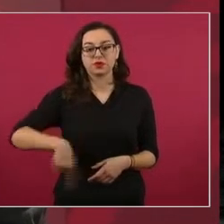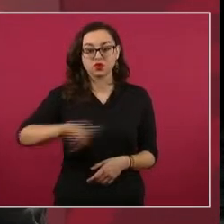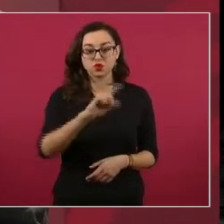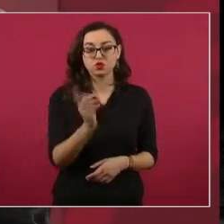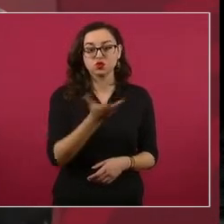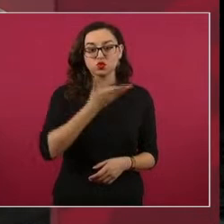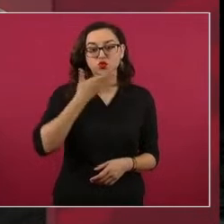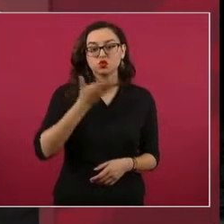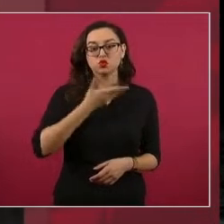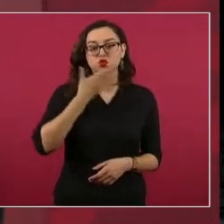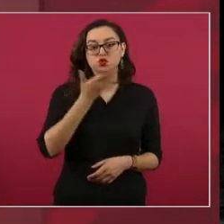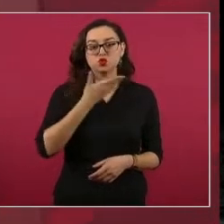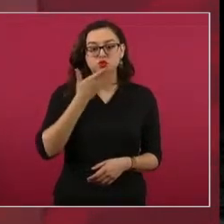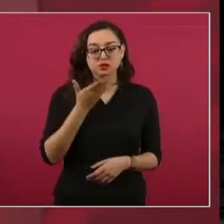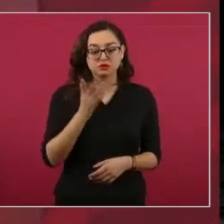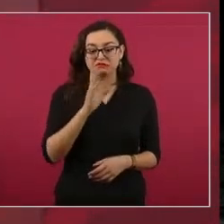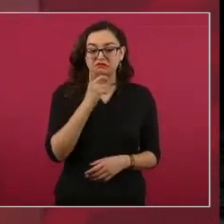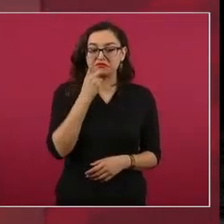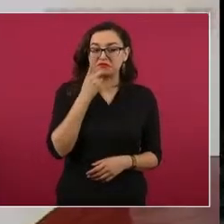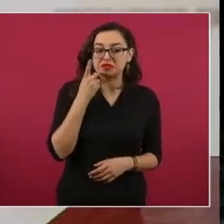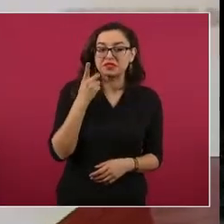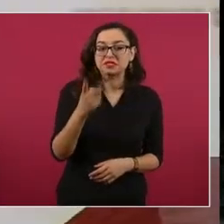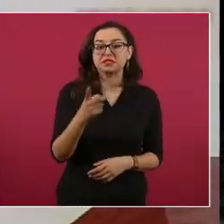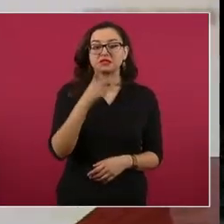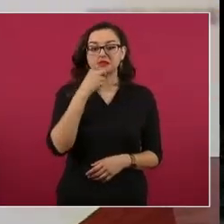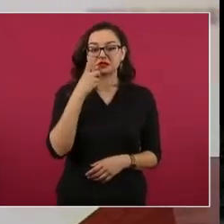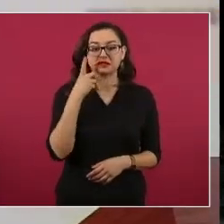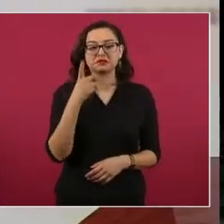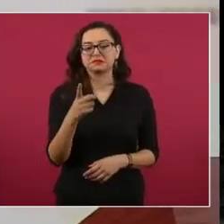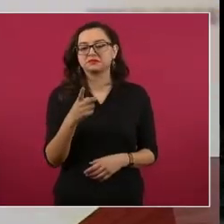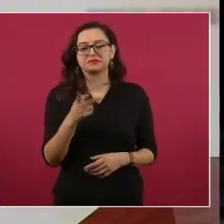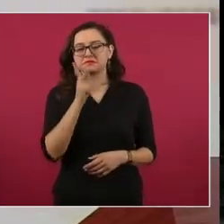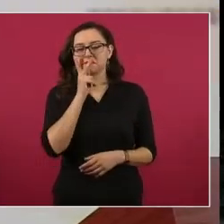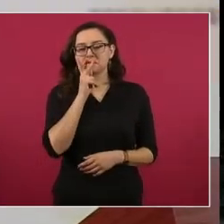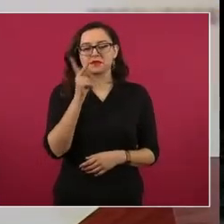se llama a la gente